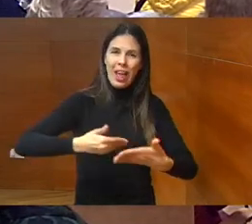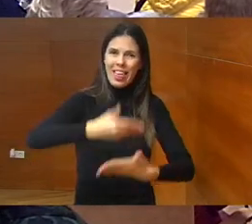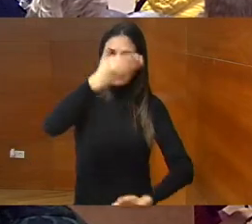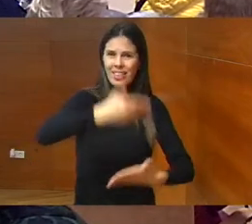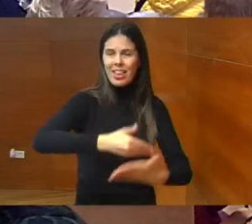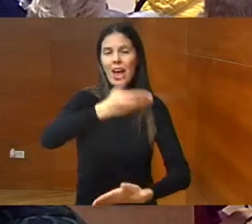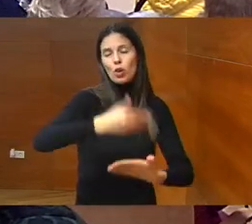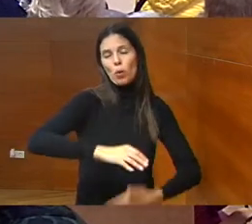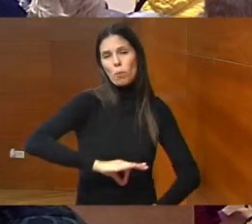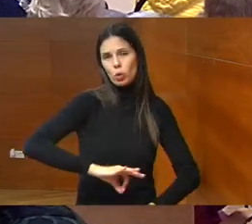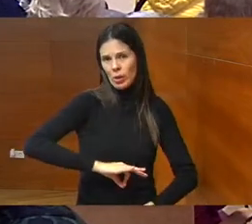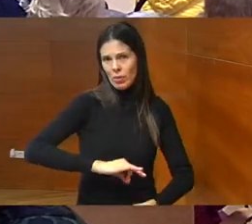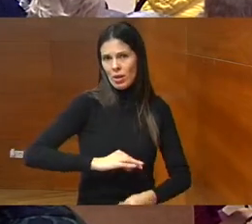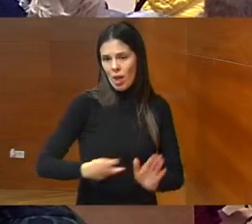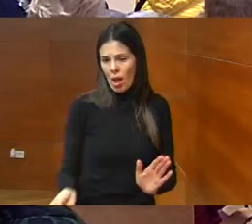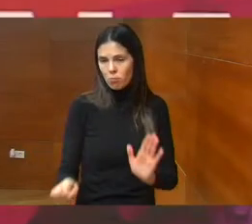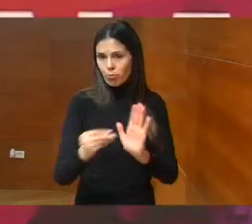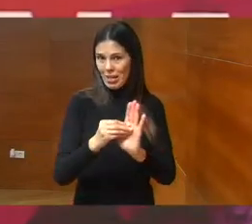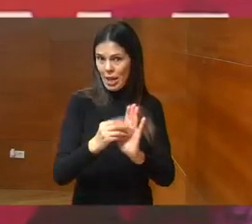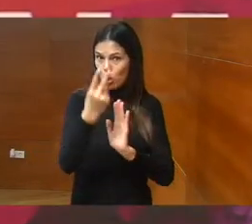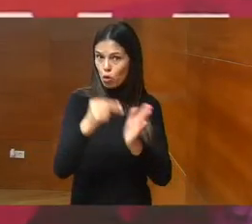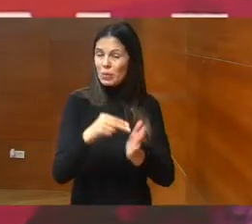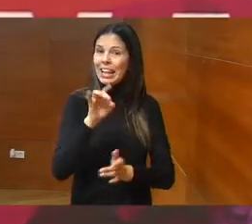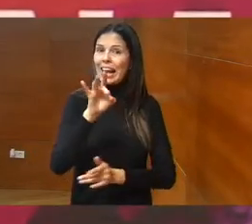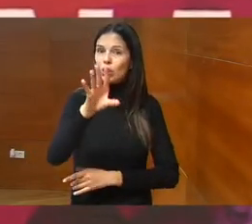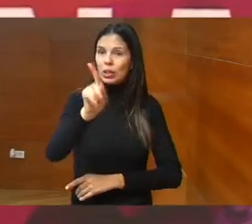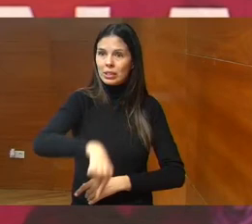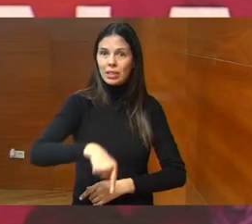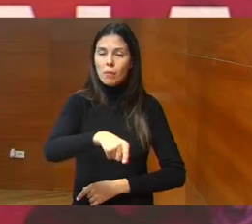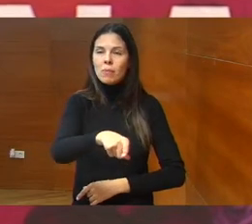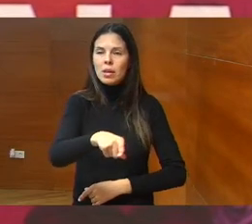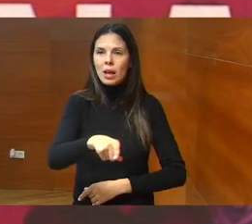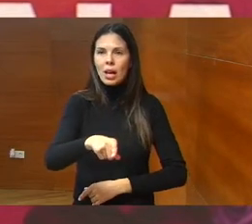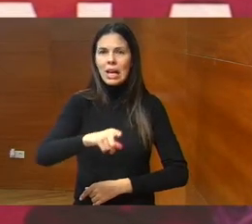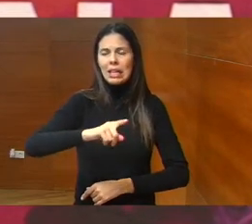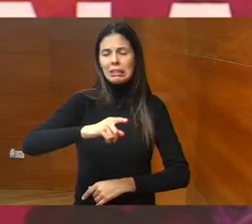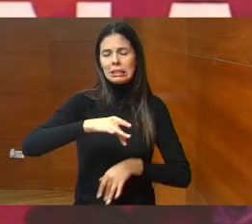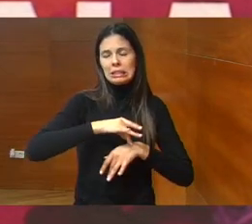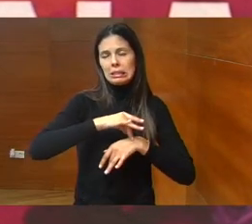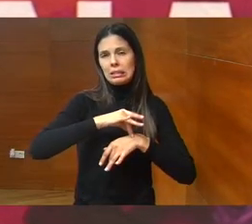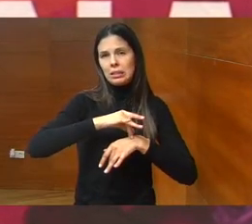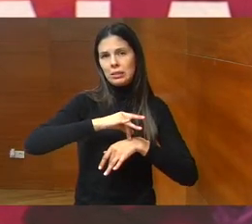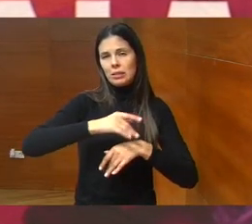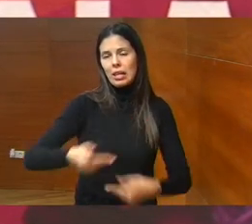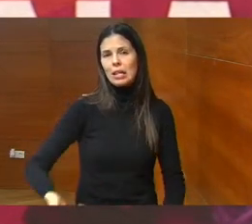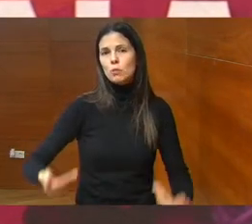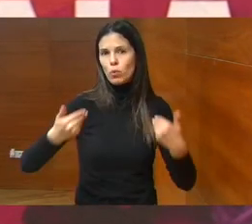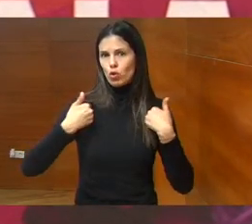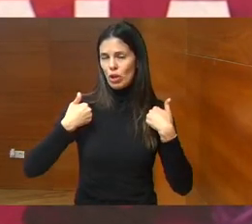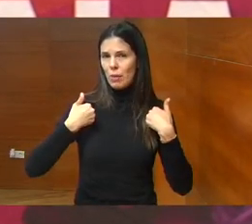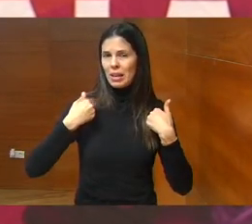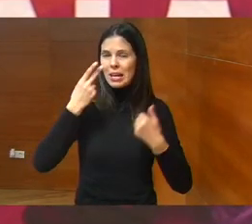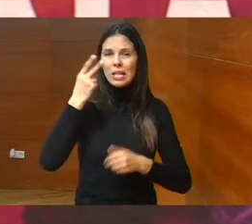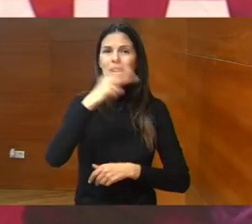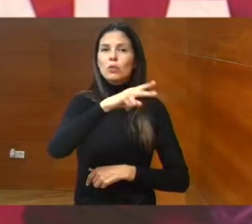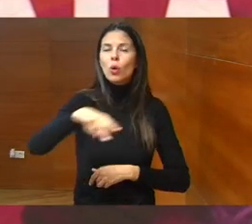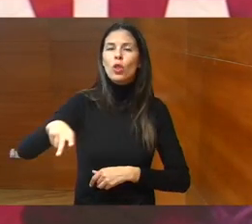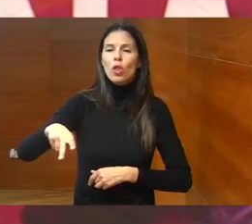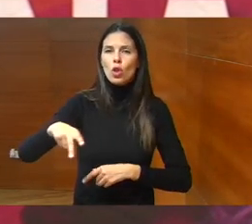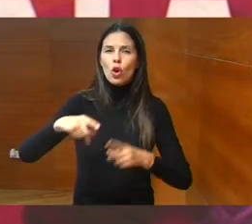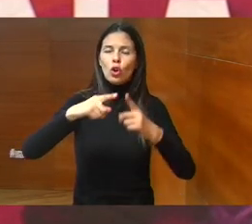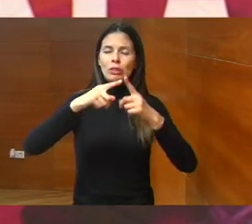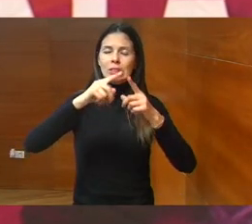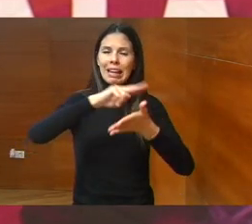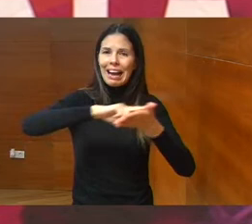pontevedra y en ese mismo año o 2014 fue comisaria de exposición Galicia Terra de músicos